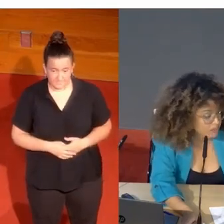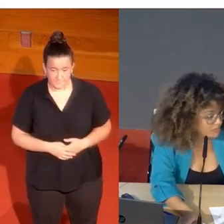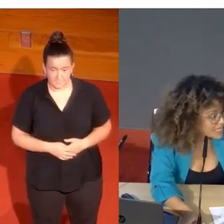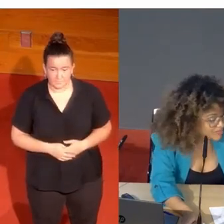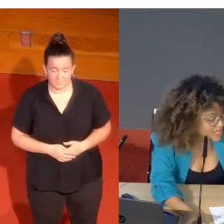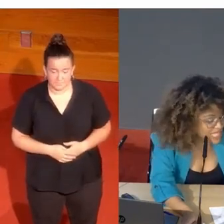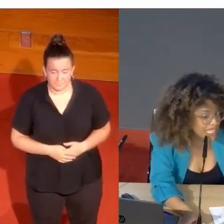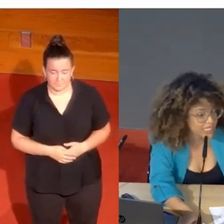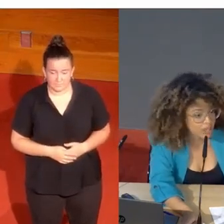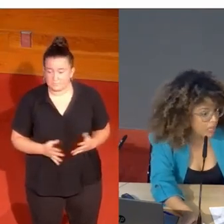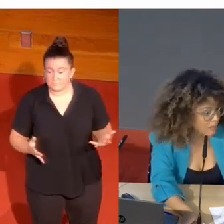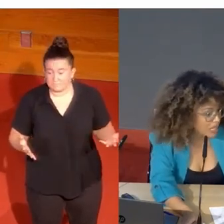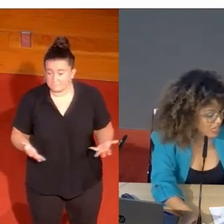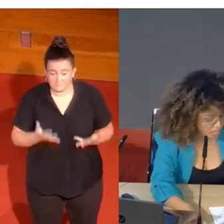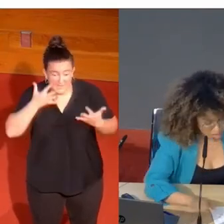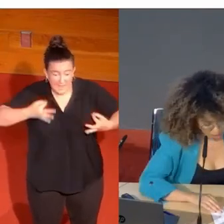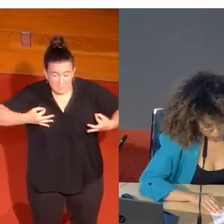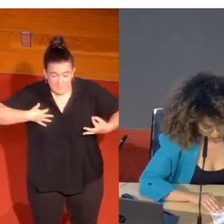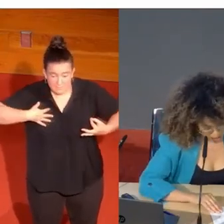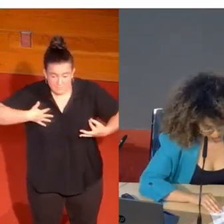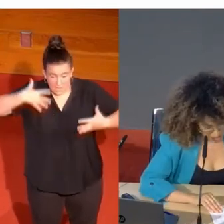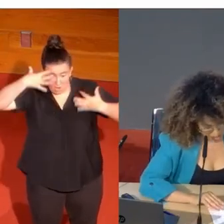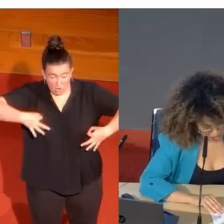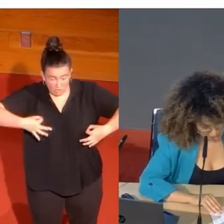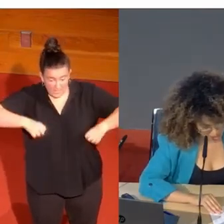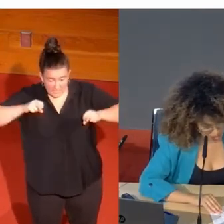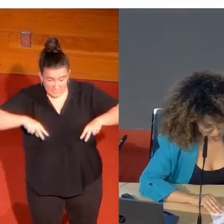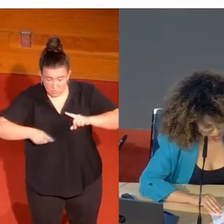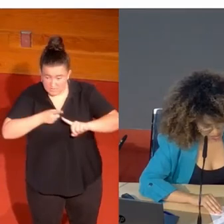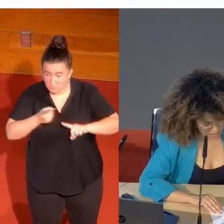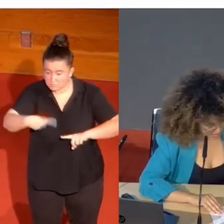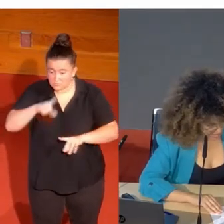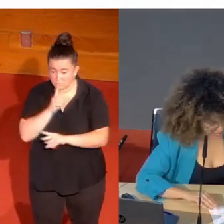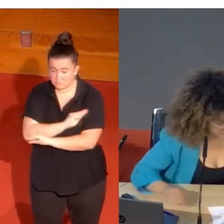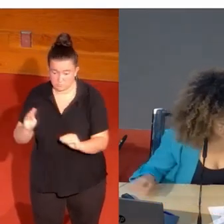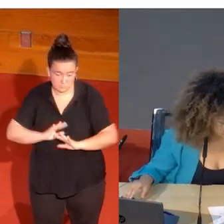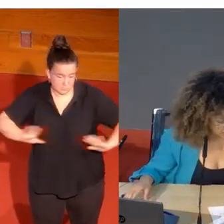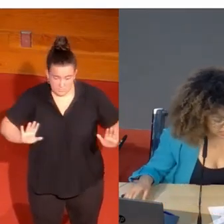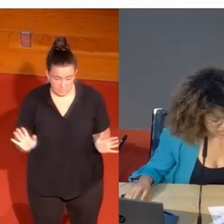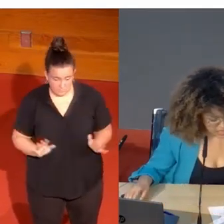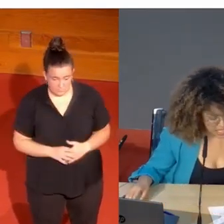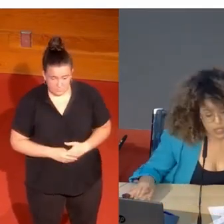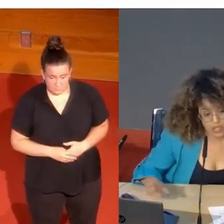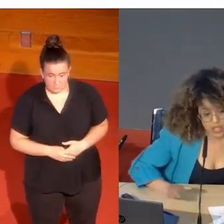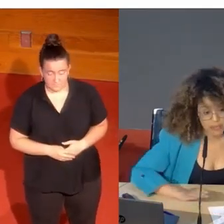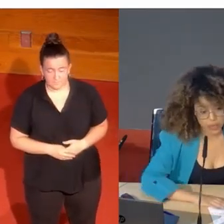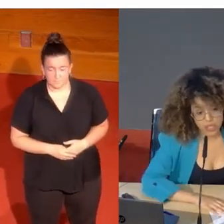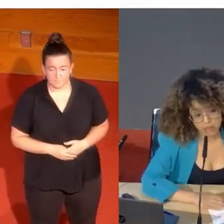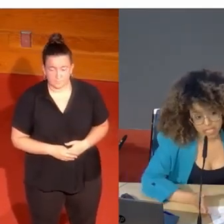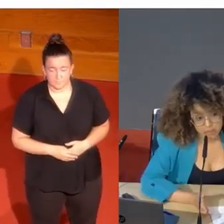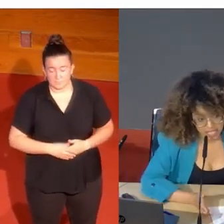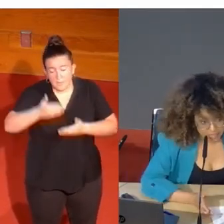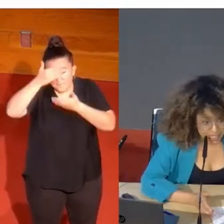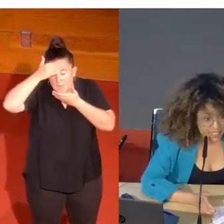Para sin sentido para para para poder AC callarles y y y silenciar eh la situación